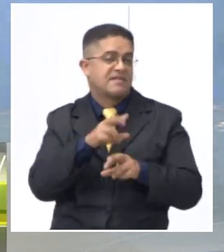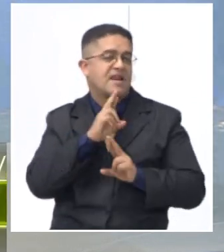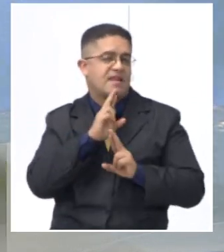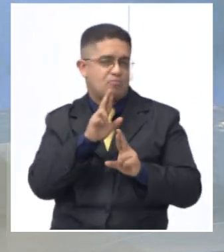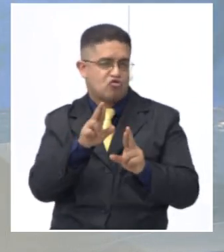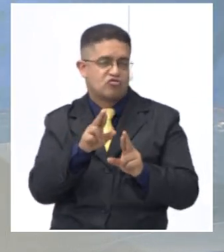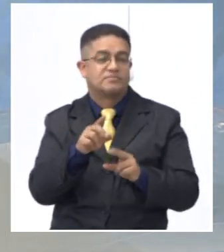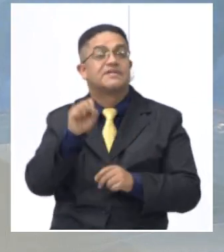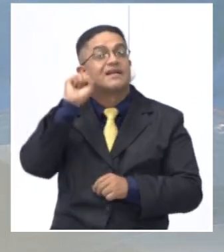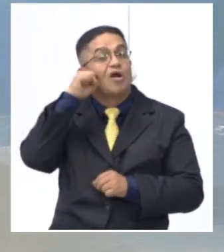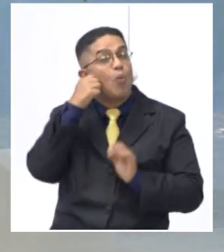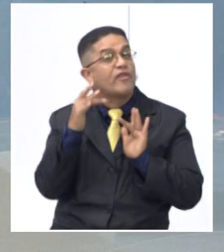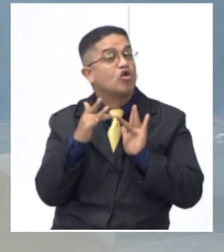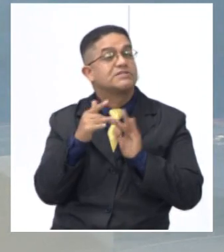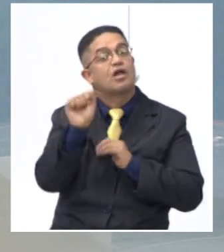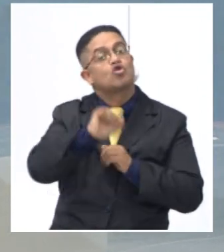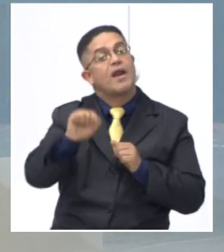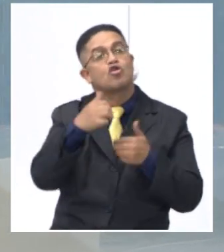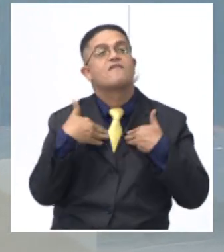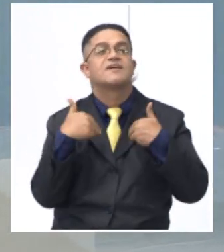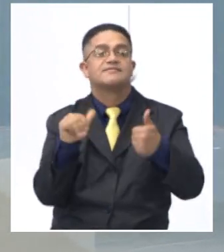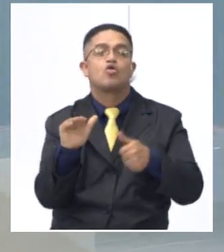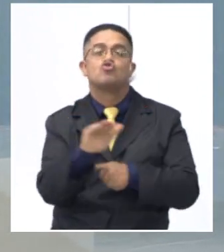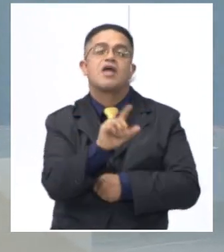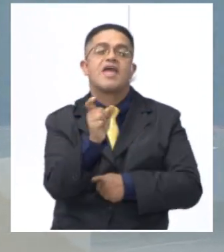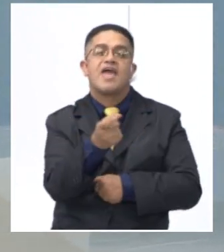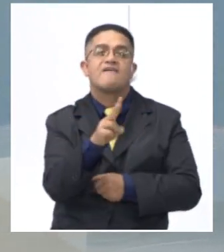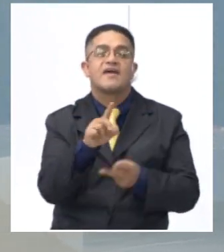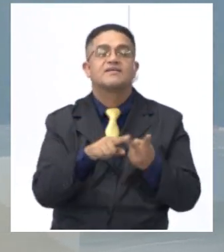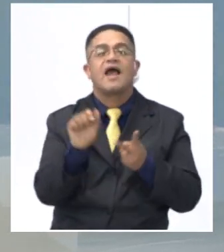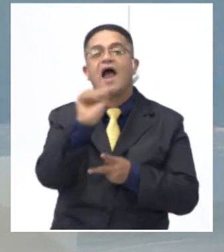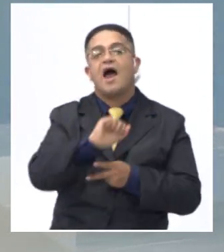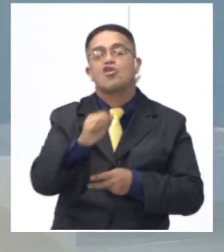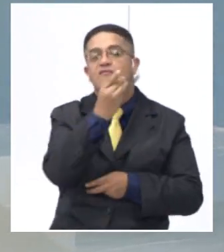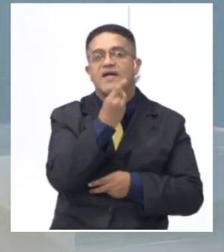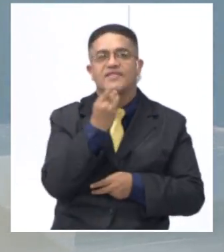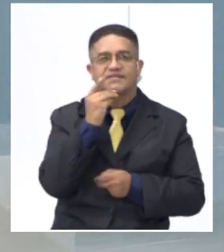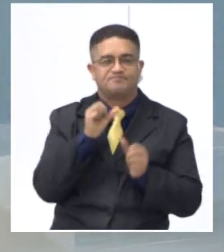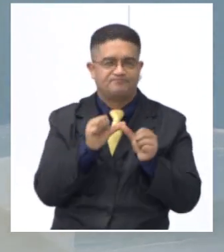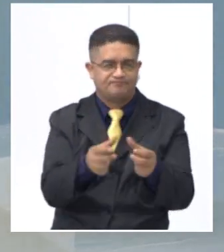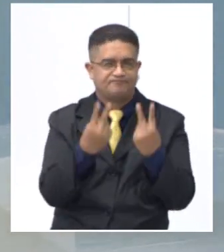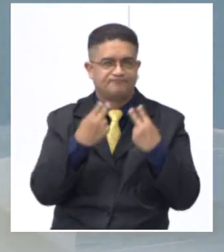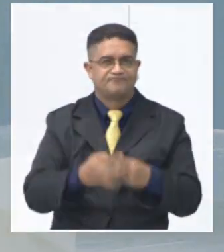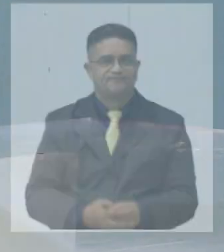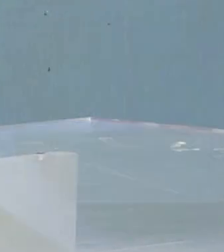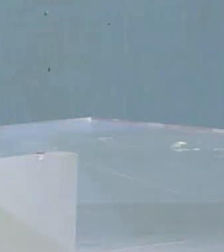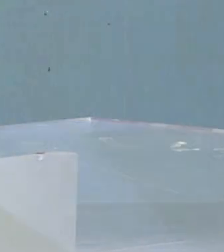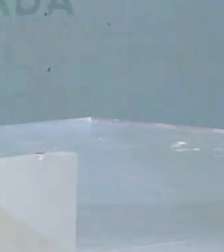volvamos. Recuerden nuestras cuentas, @salud_gb, @DanielJSalas. Volvemos.